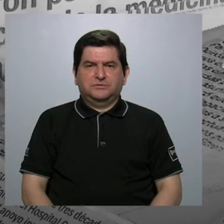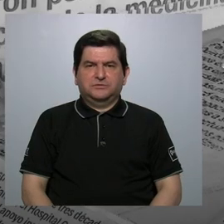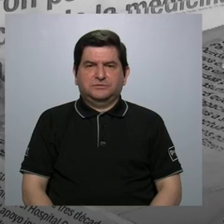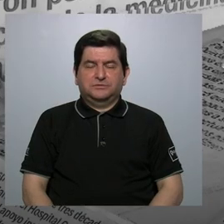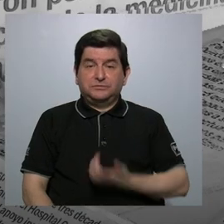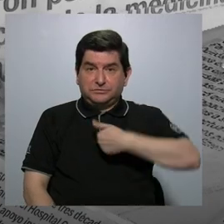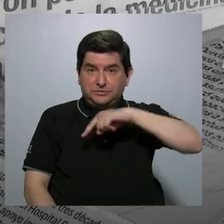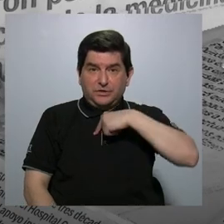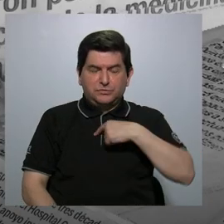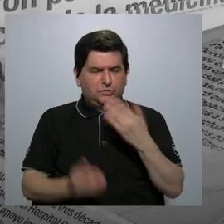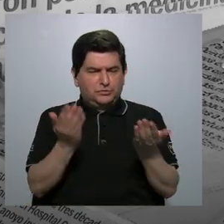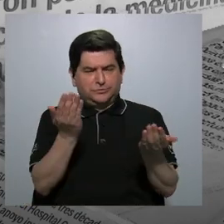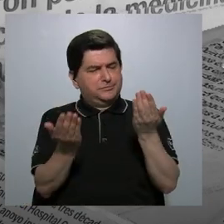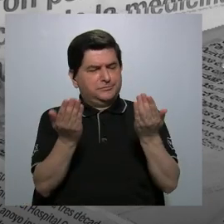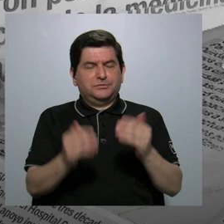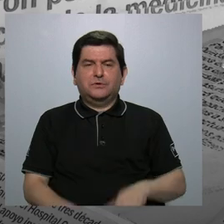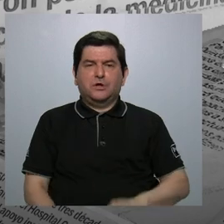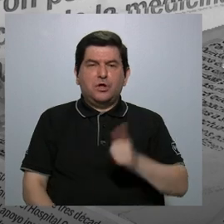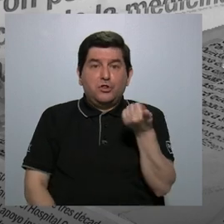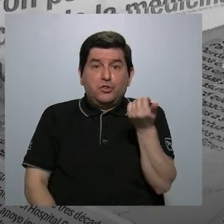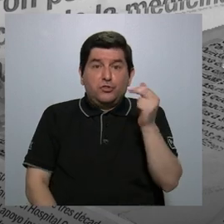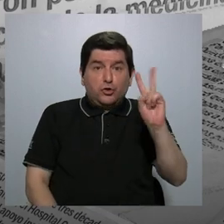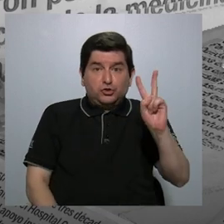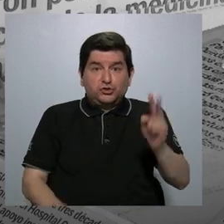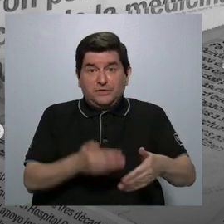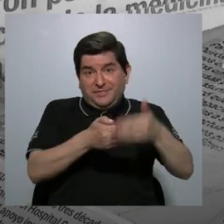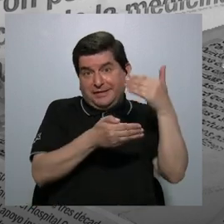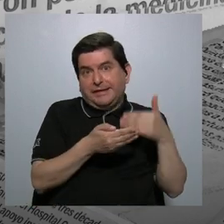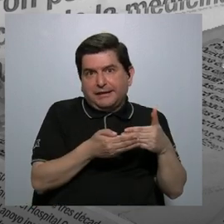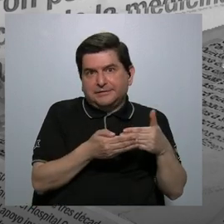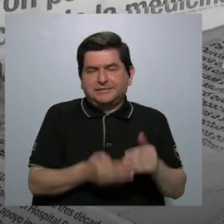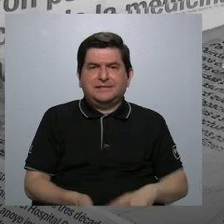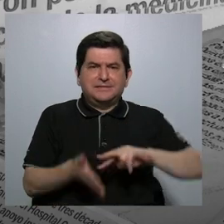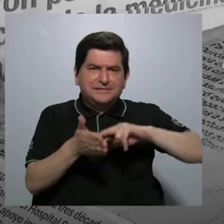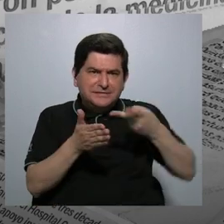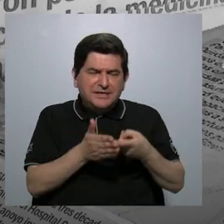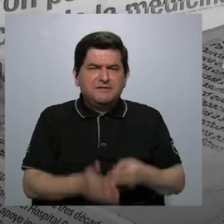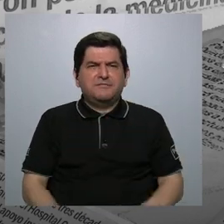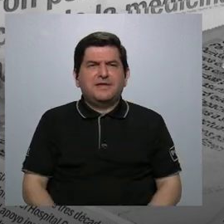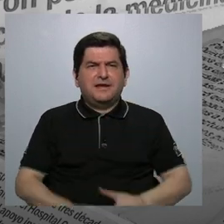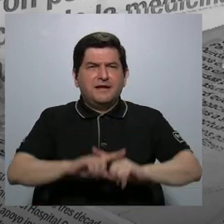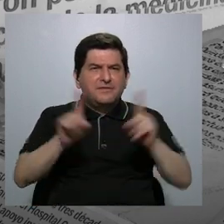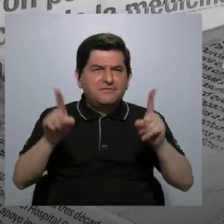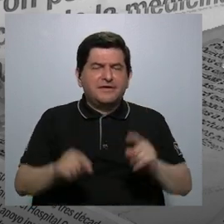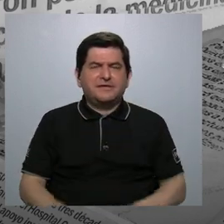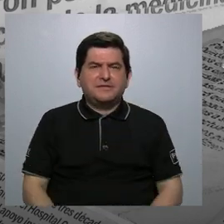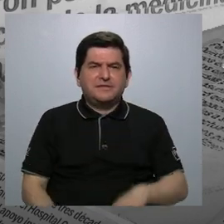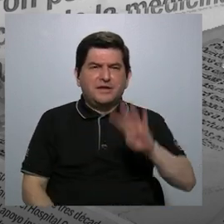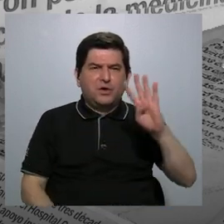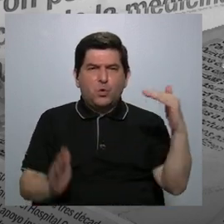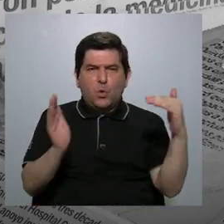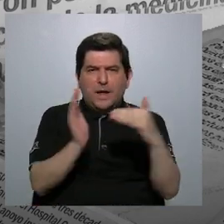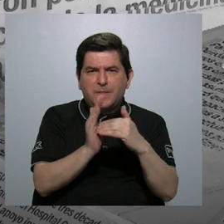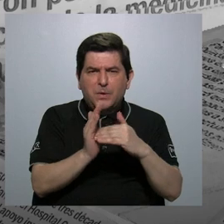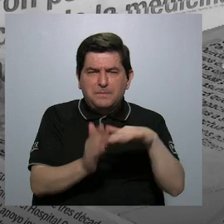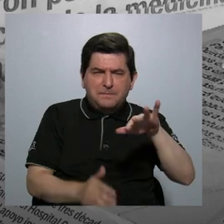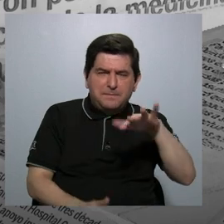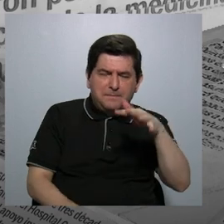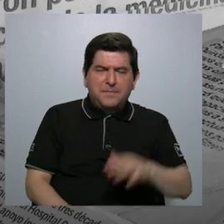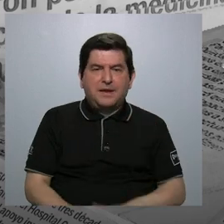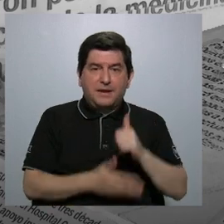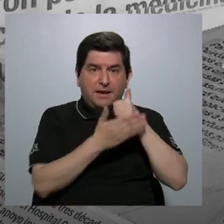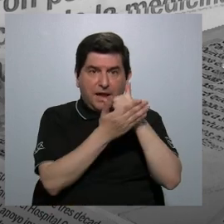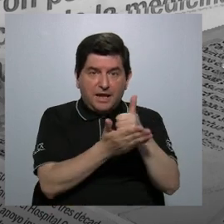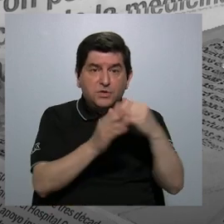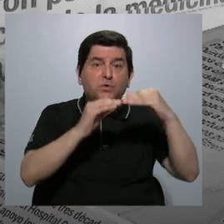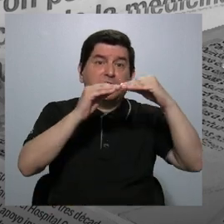si lo contraponemos contra los 12.000 y tanto, estamos hablando de una diferencia más o menos de 4.000 y algo de